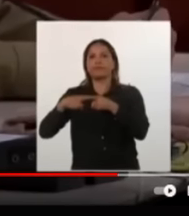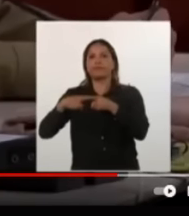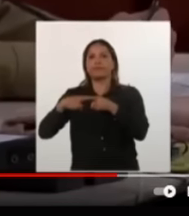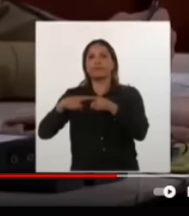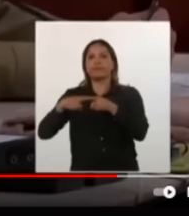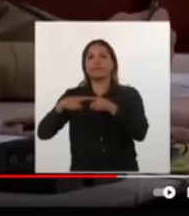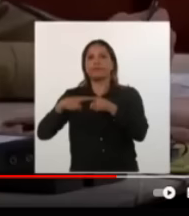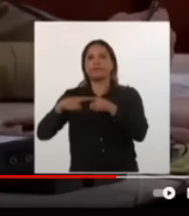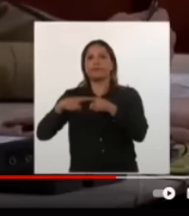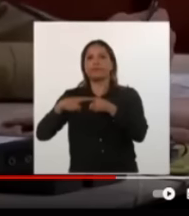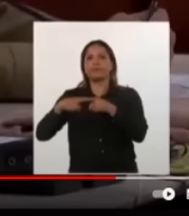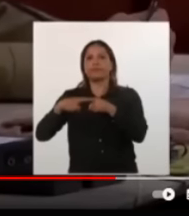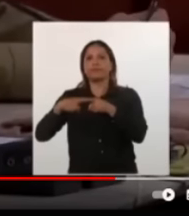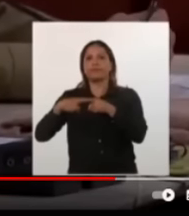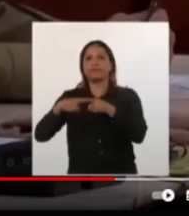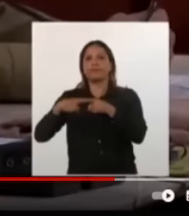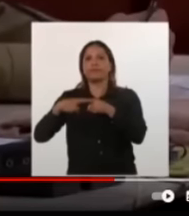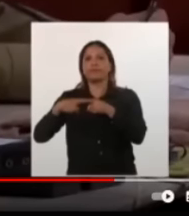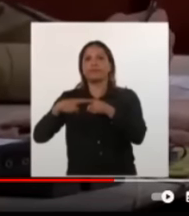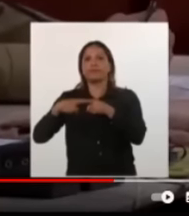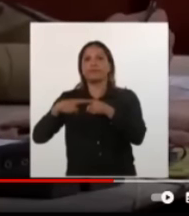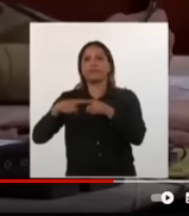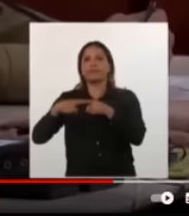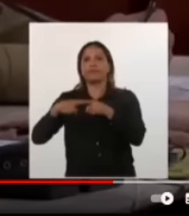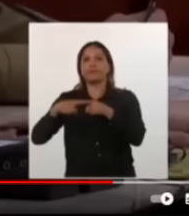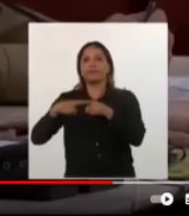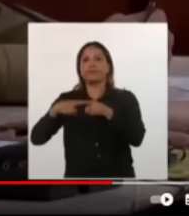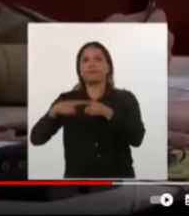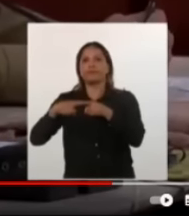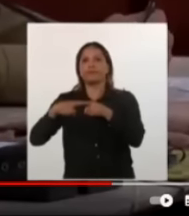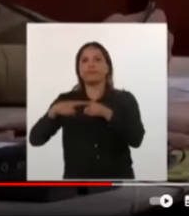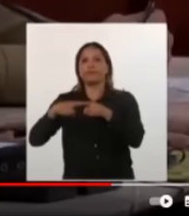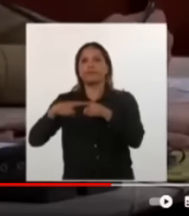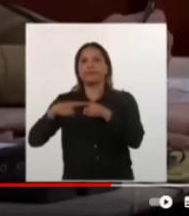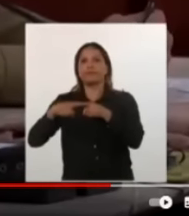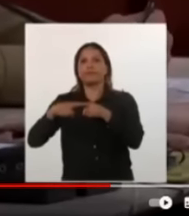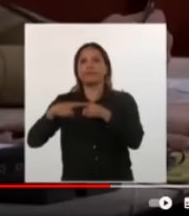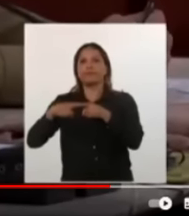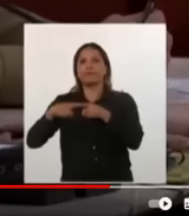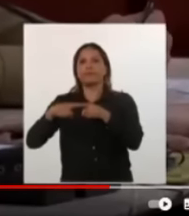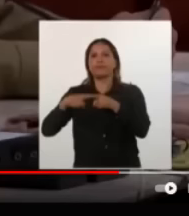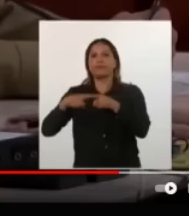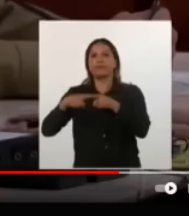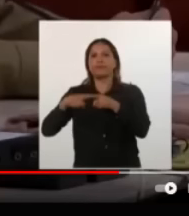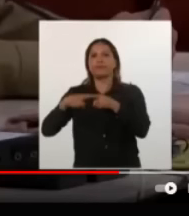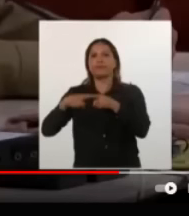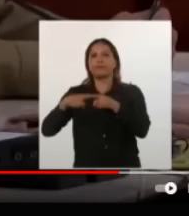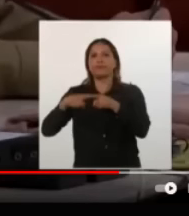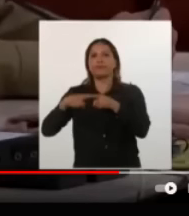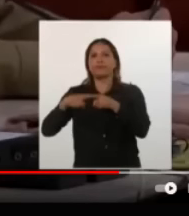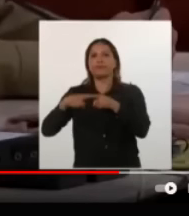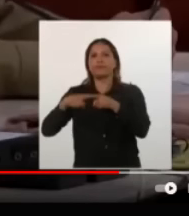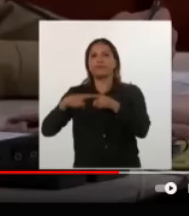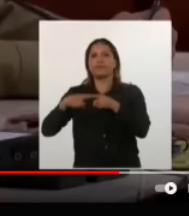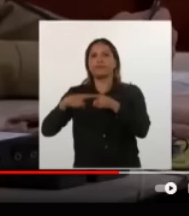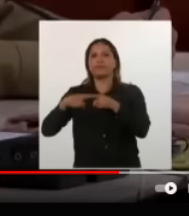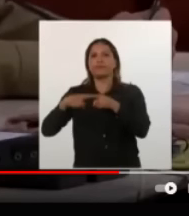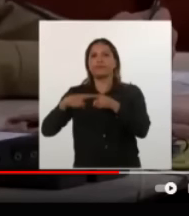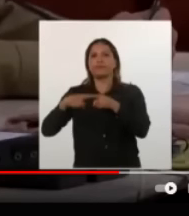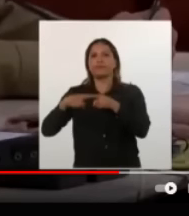hemos gastado muchísimo dinero invirtiendo en equipo pero no es suficiente es decir que necesitas más de tu dinero